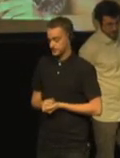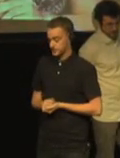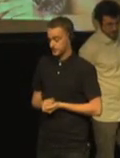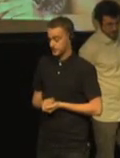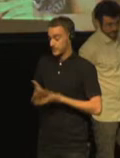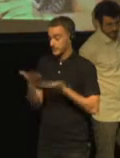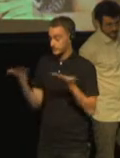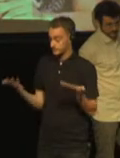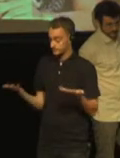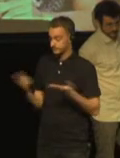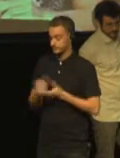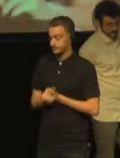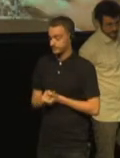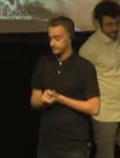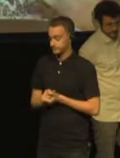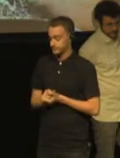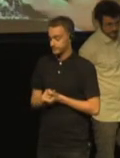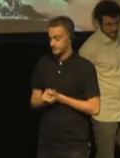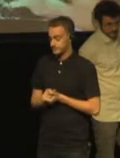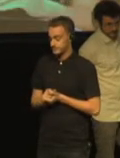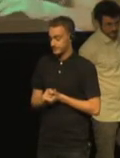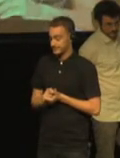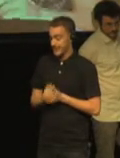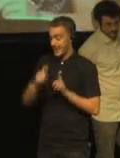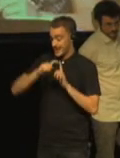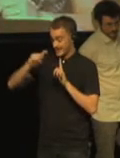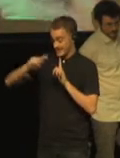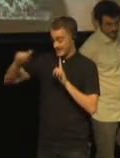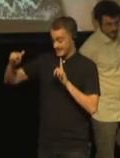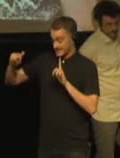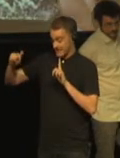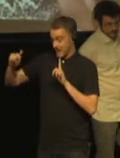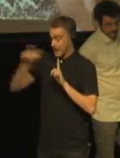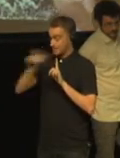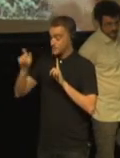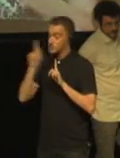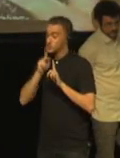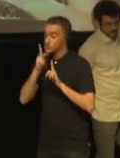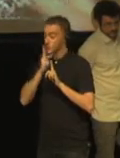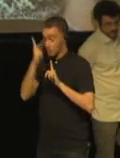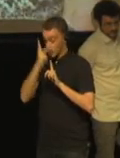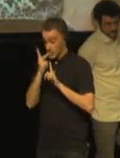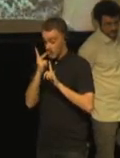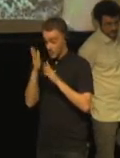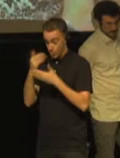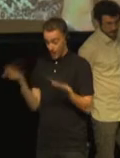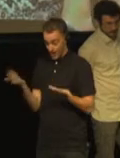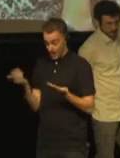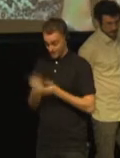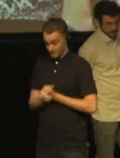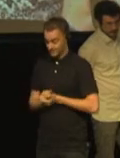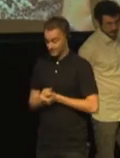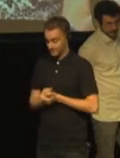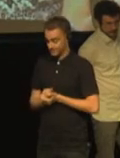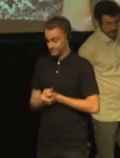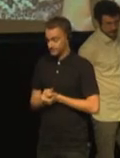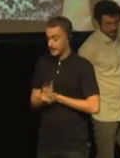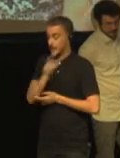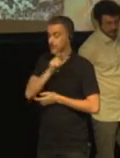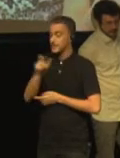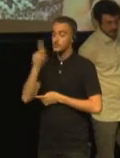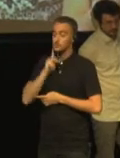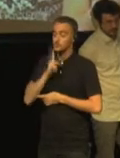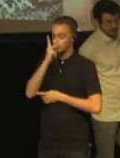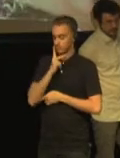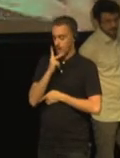lo que produce esto es que estadísticamente no se buscan a las personas sordociegas. Un pequeño ejemplo de esto sería, por ejemplo, que las personas sordociegas tienen que ir a un